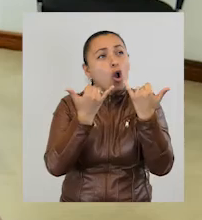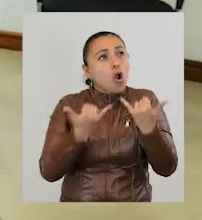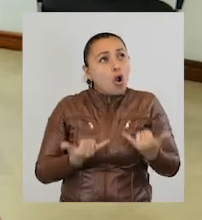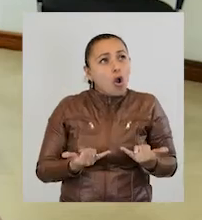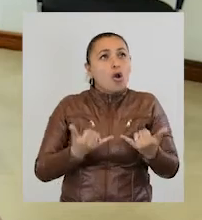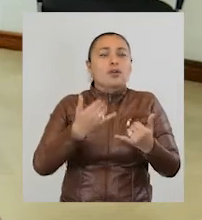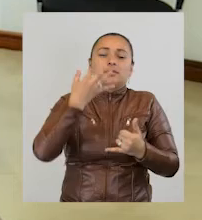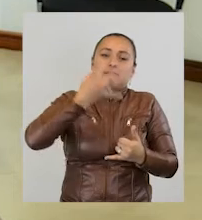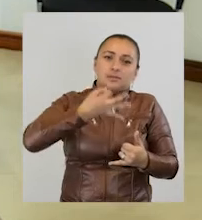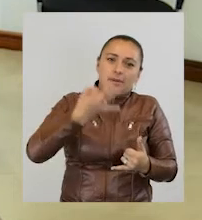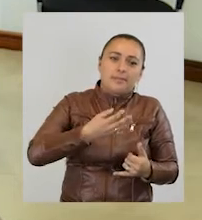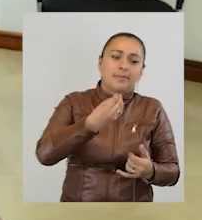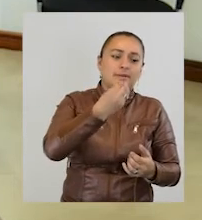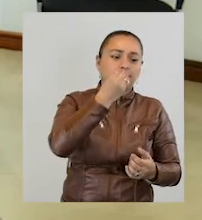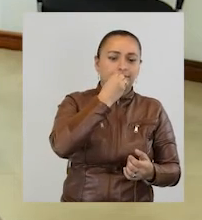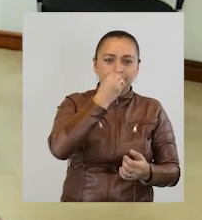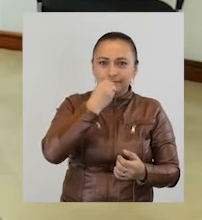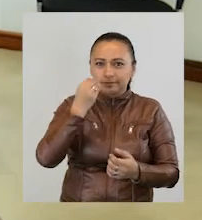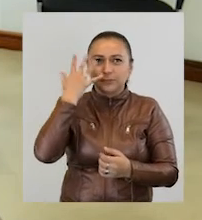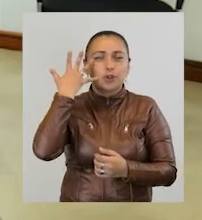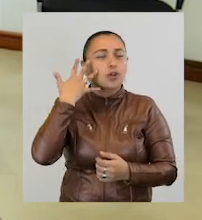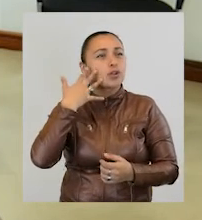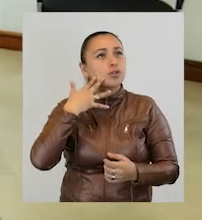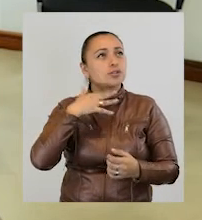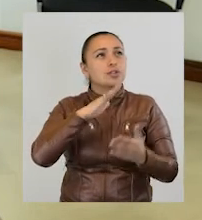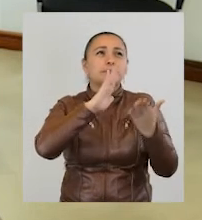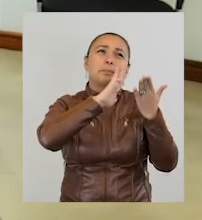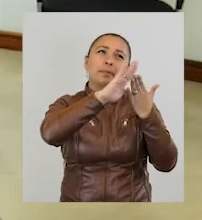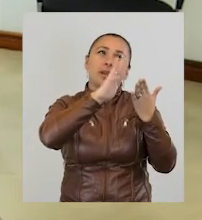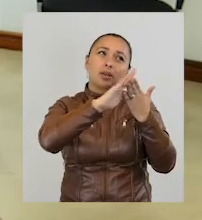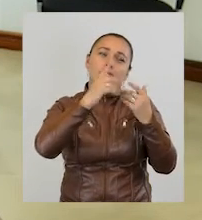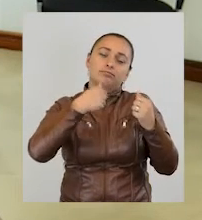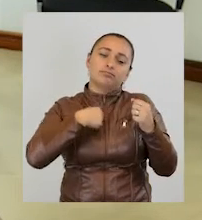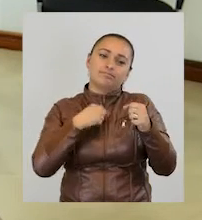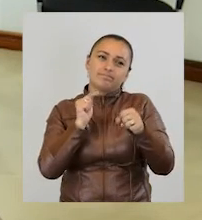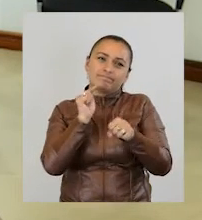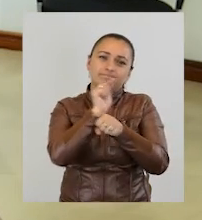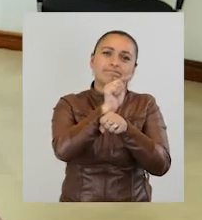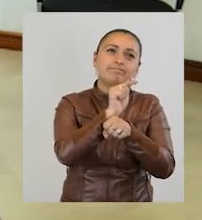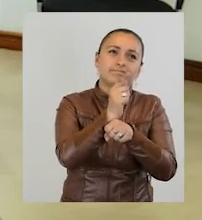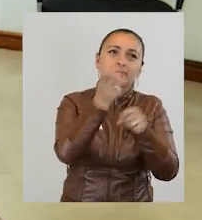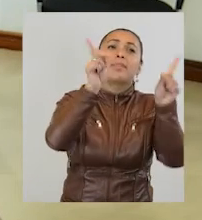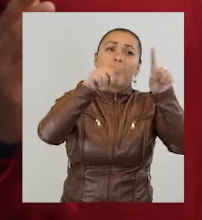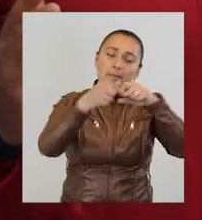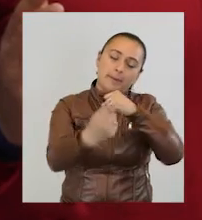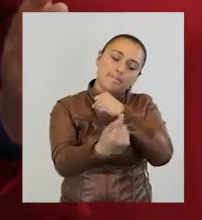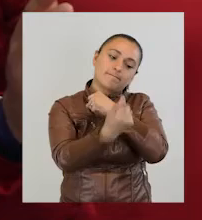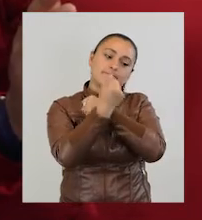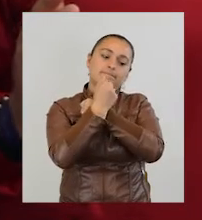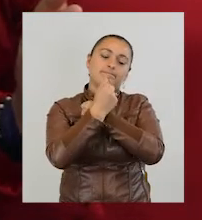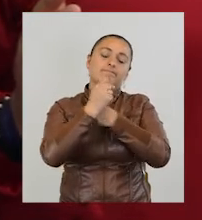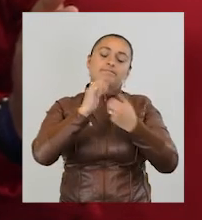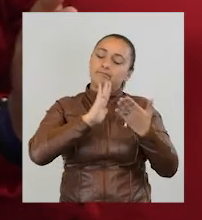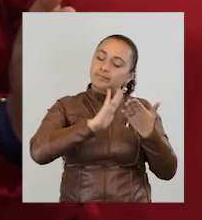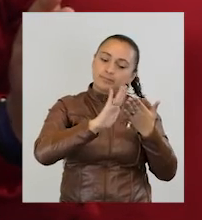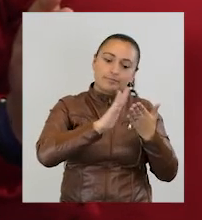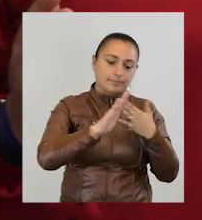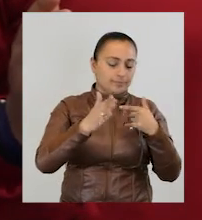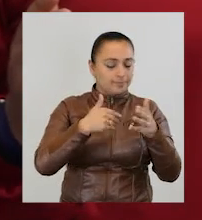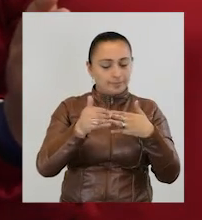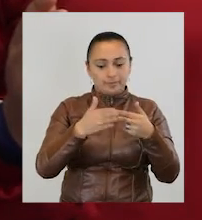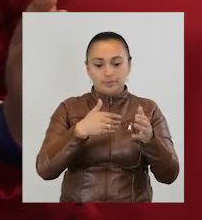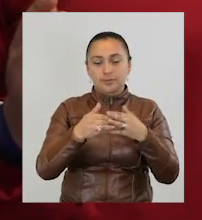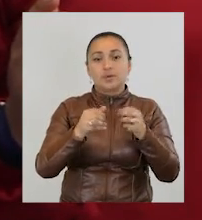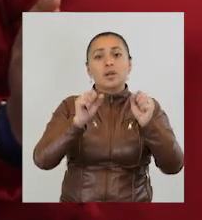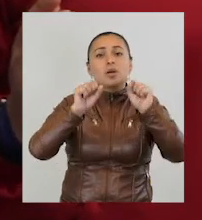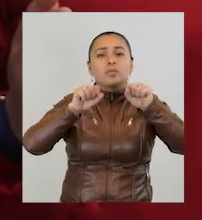cielo. Danos hoy nuestro pan de cada día. Perdona nuestras ofensas, como también nosotros perdonamos